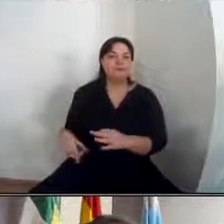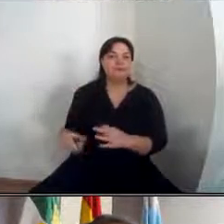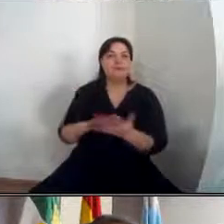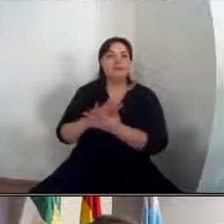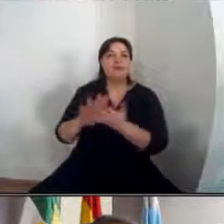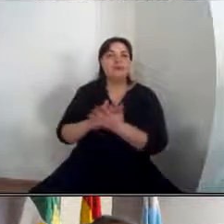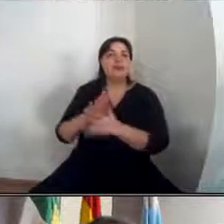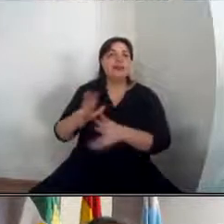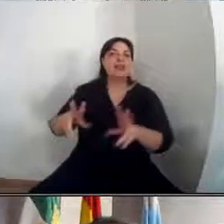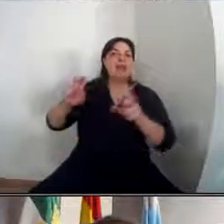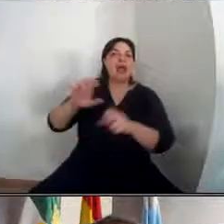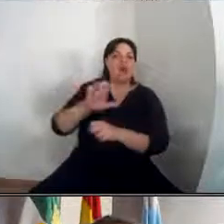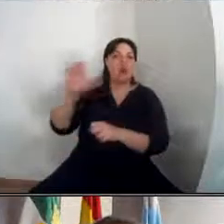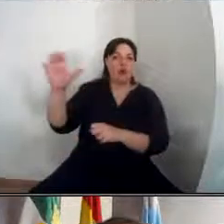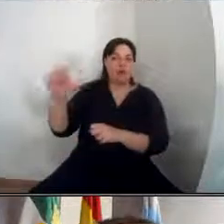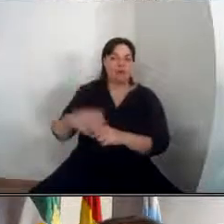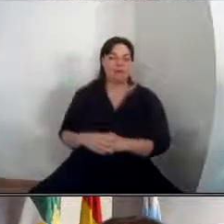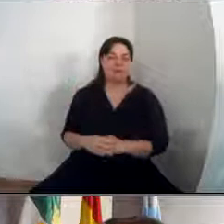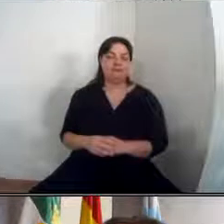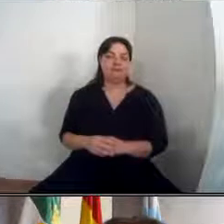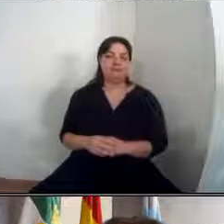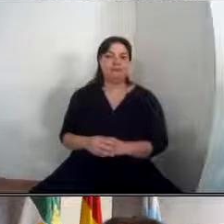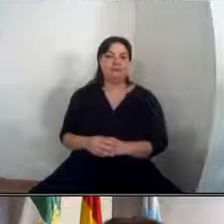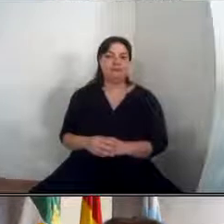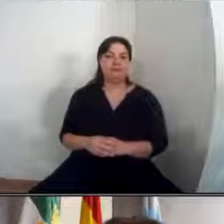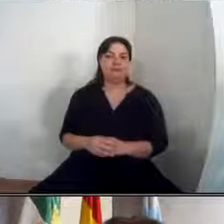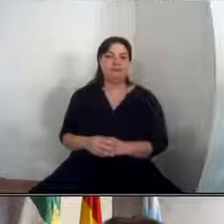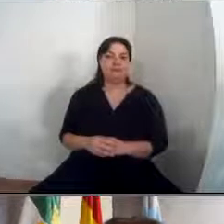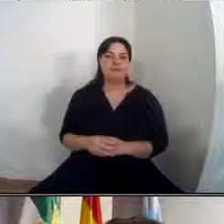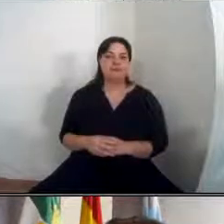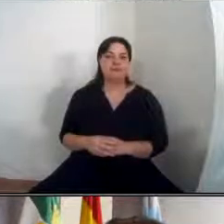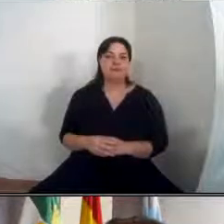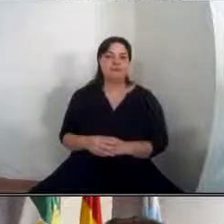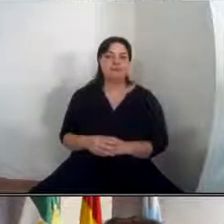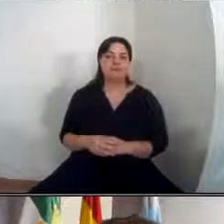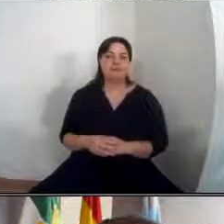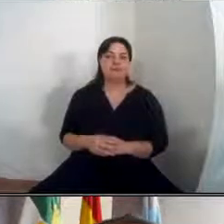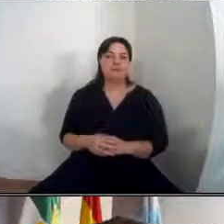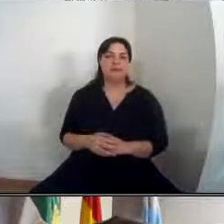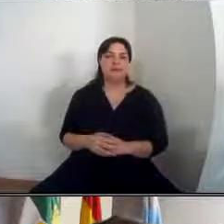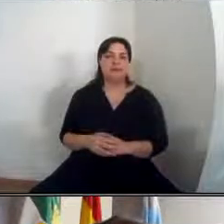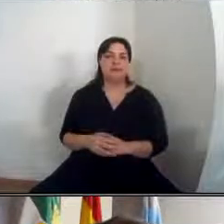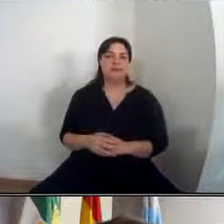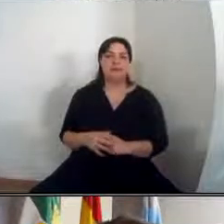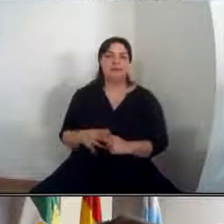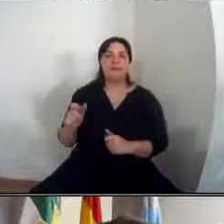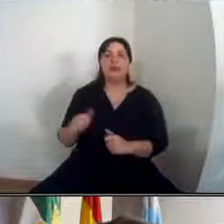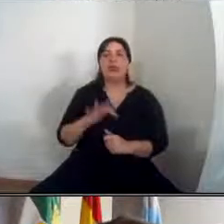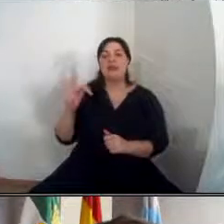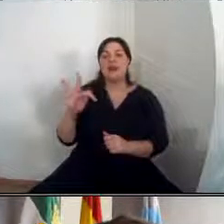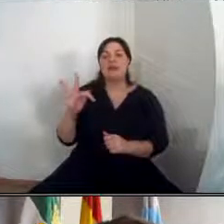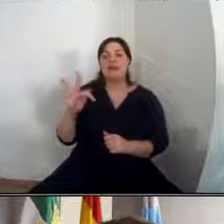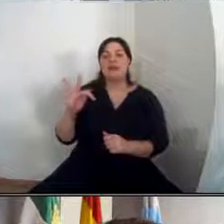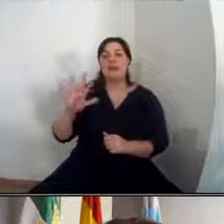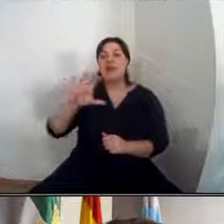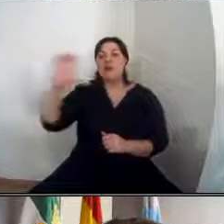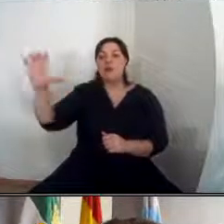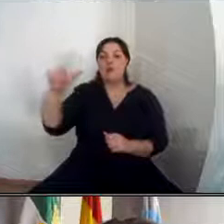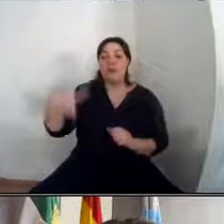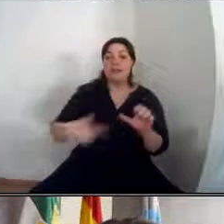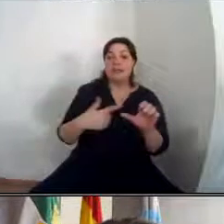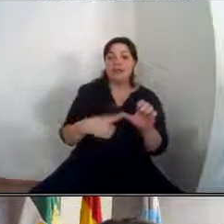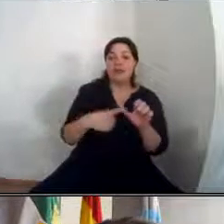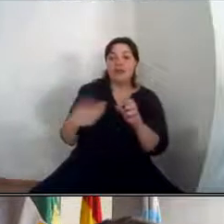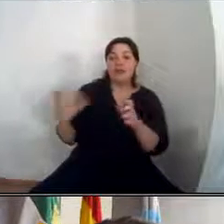Europa. Para ver además lo que ha representado Europa para Extremadura, no hay más que